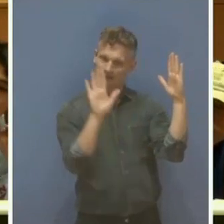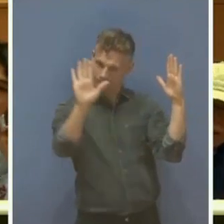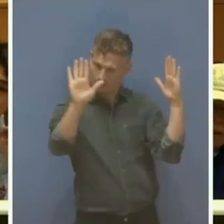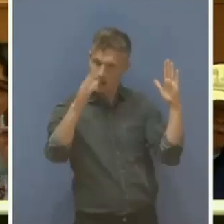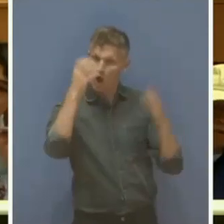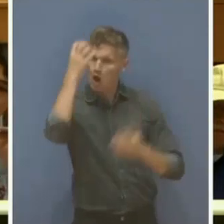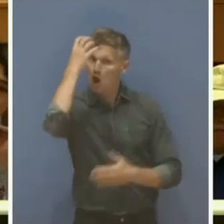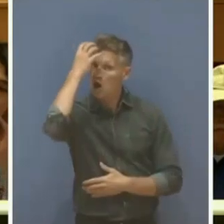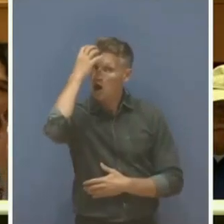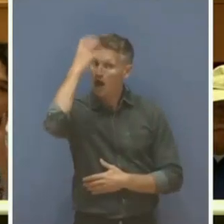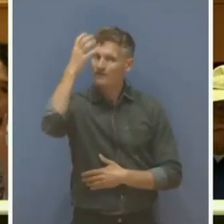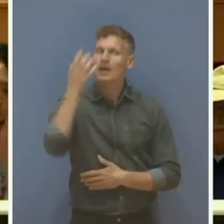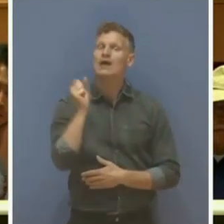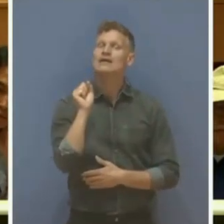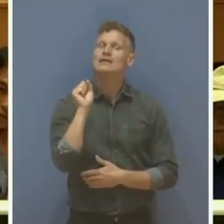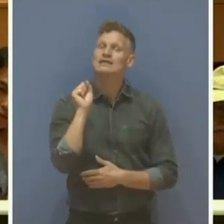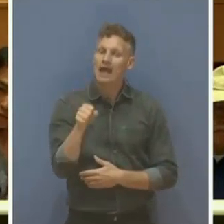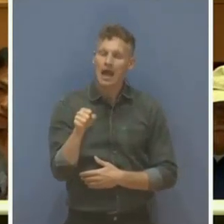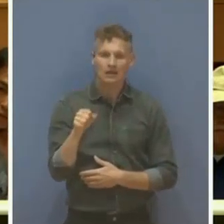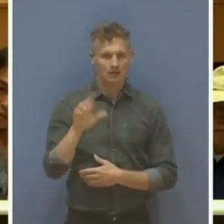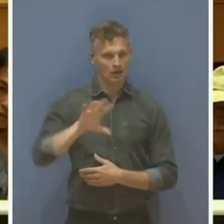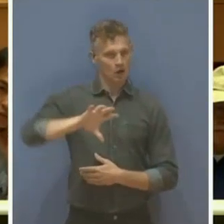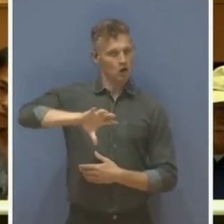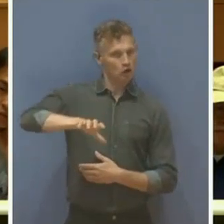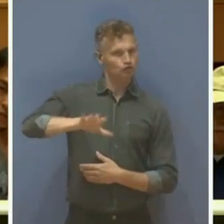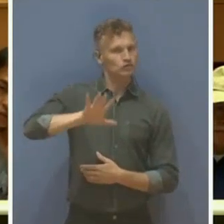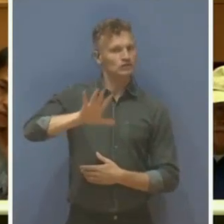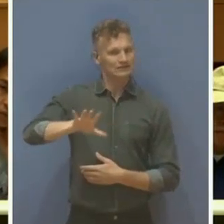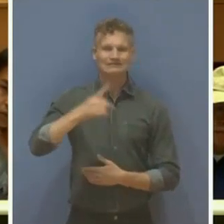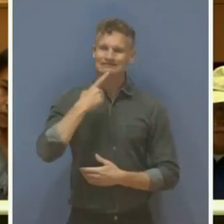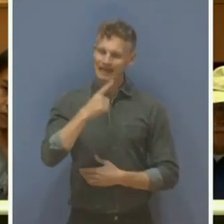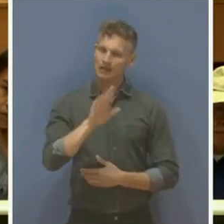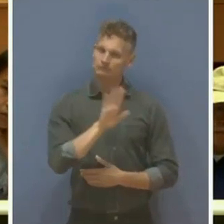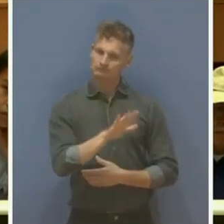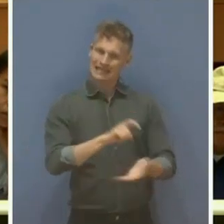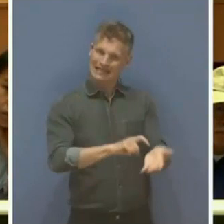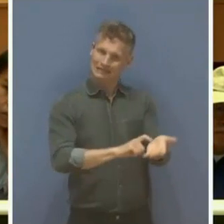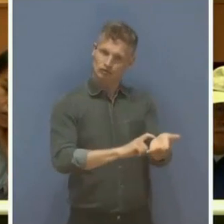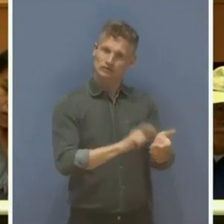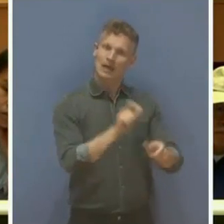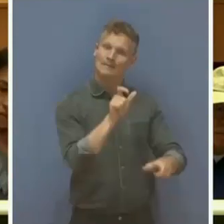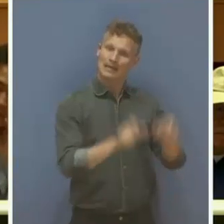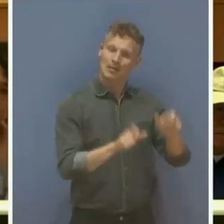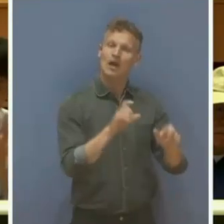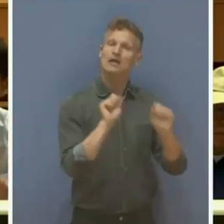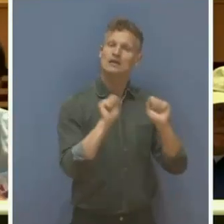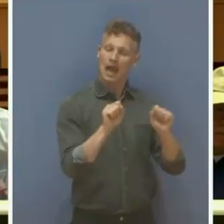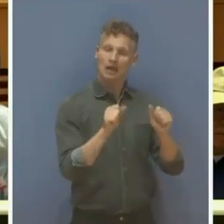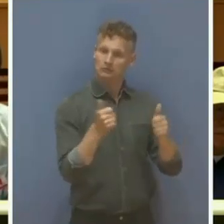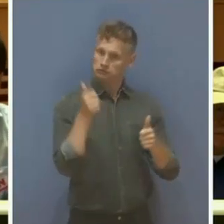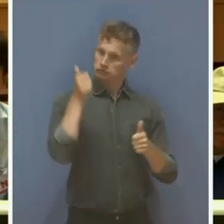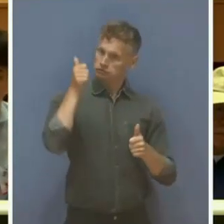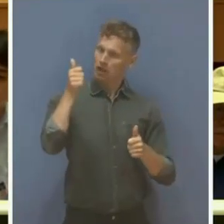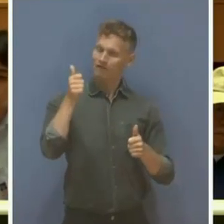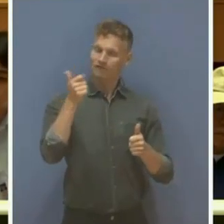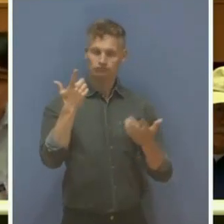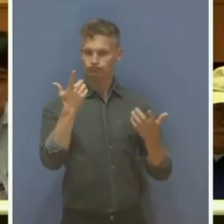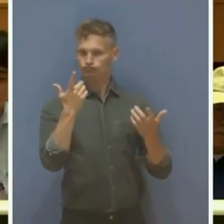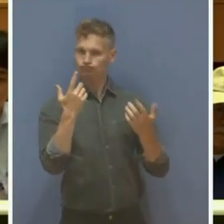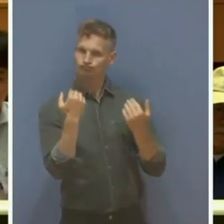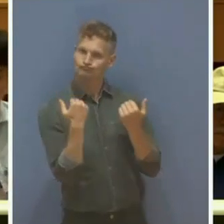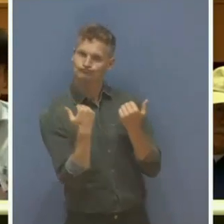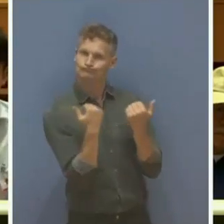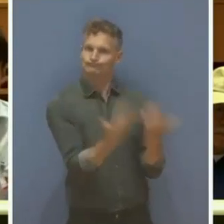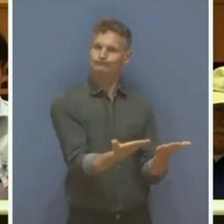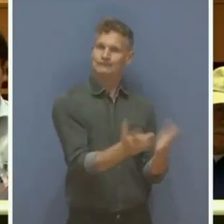interpretar pueblos indígenas, de acuerdo con su ordenamiento jurídico interno. Hay problemas técnicos como la utilización de